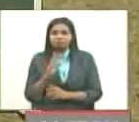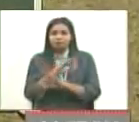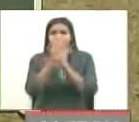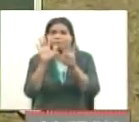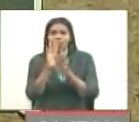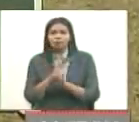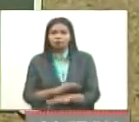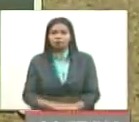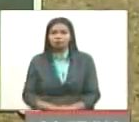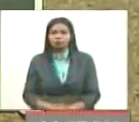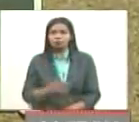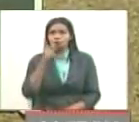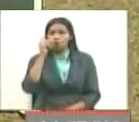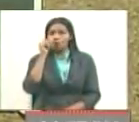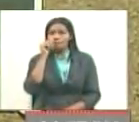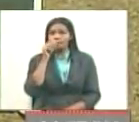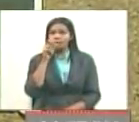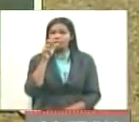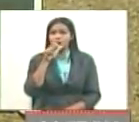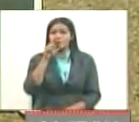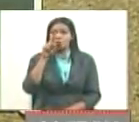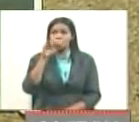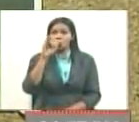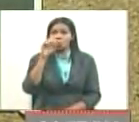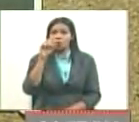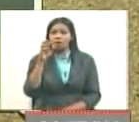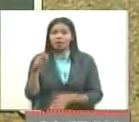Luis Florido, aquí está también, repetido.